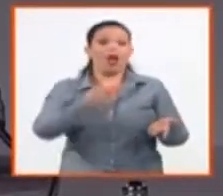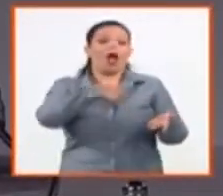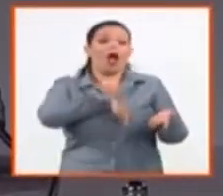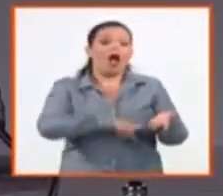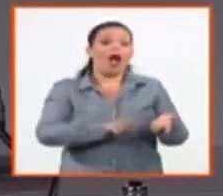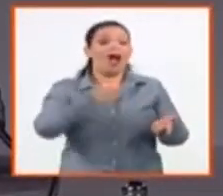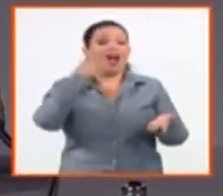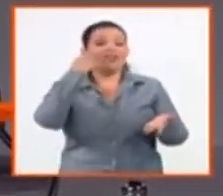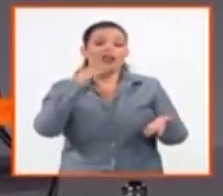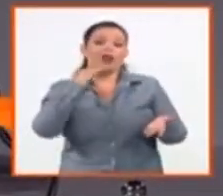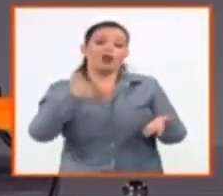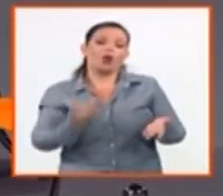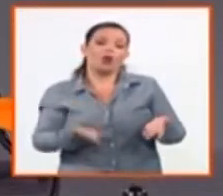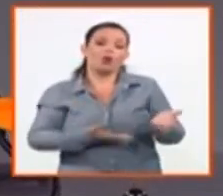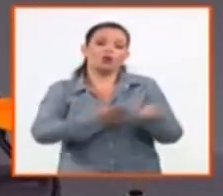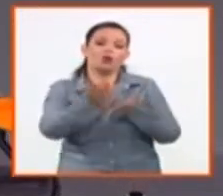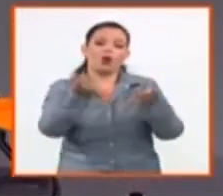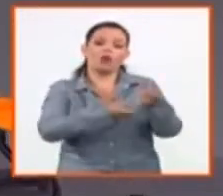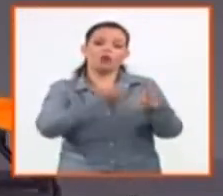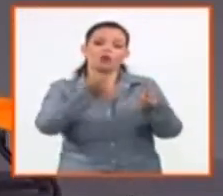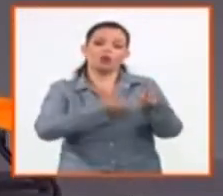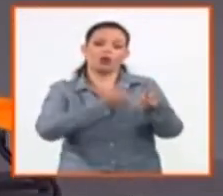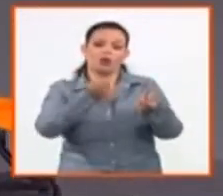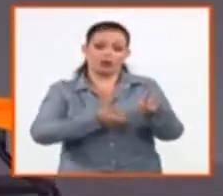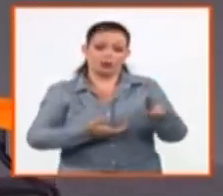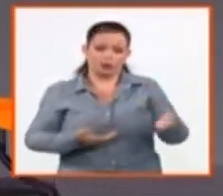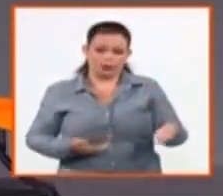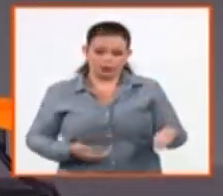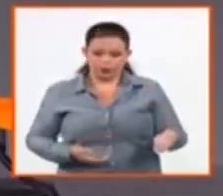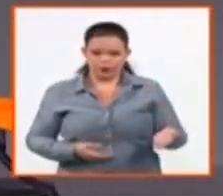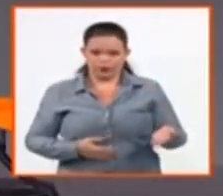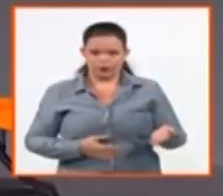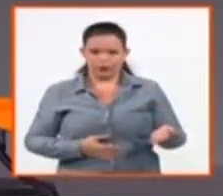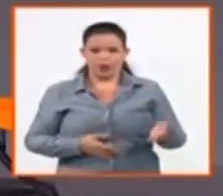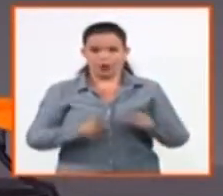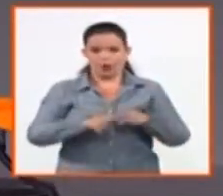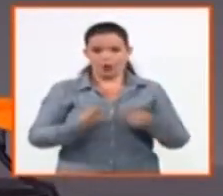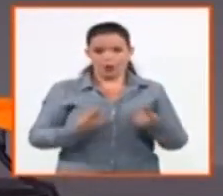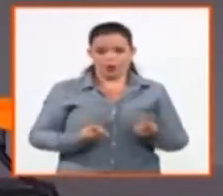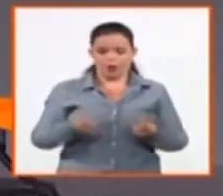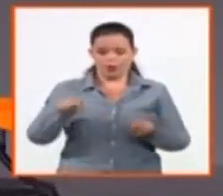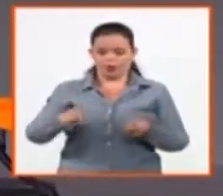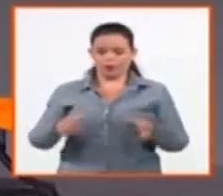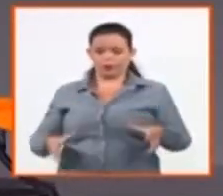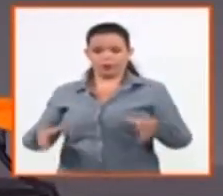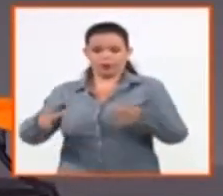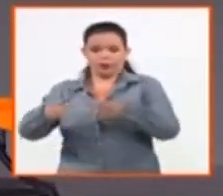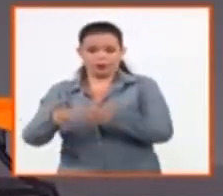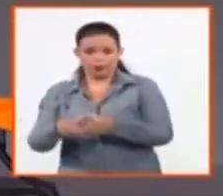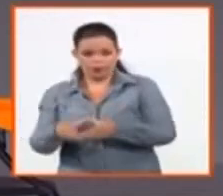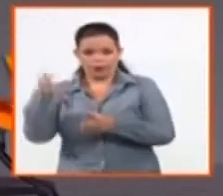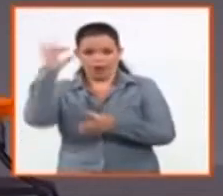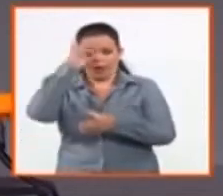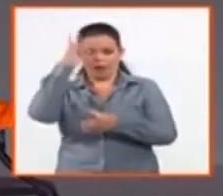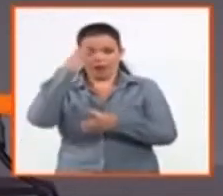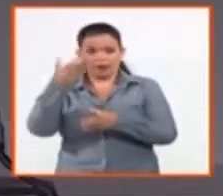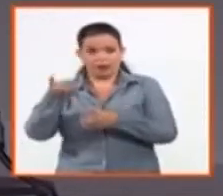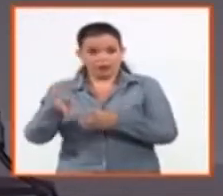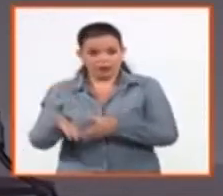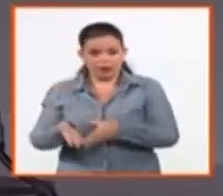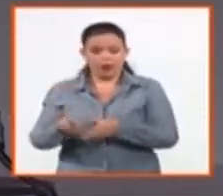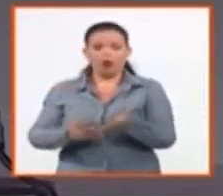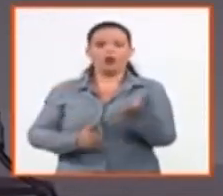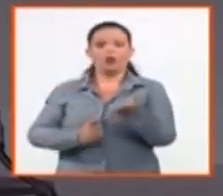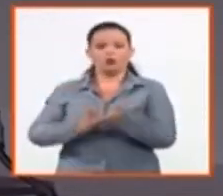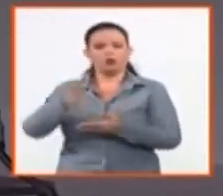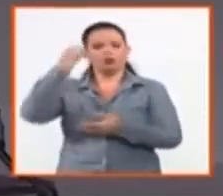contra gente que le haga una guerra irregular a ellos, lo cual sería una cosa más compleja. Ellos tienen en este momento una situación militar